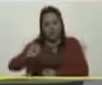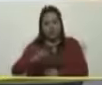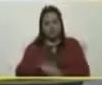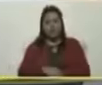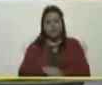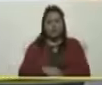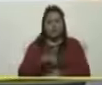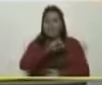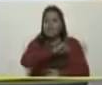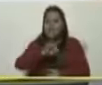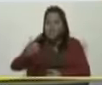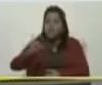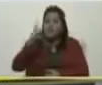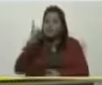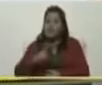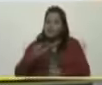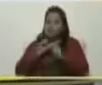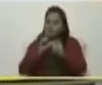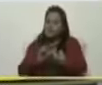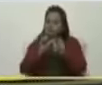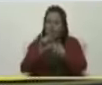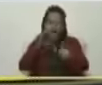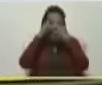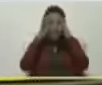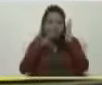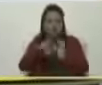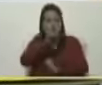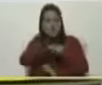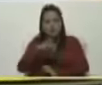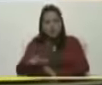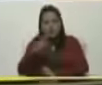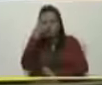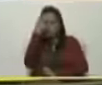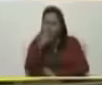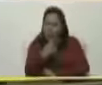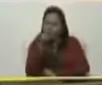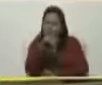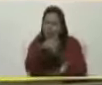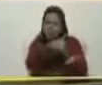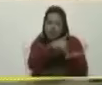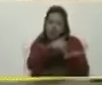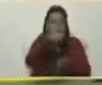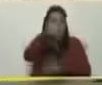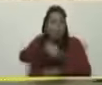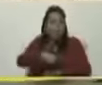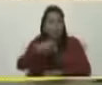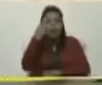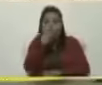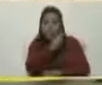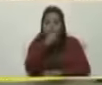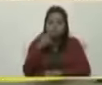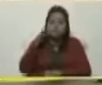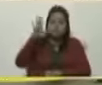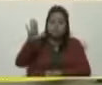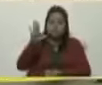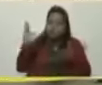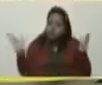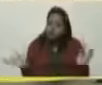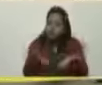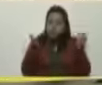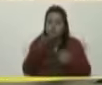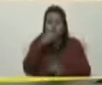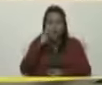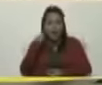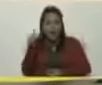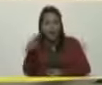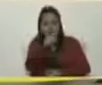está llamada a seguir atendiendo a los más desposeídos. Nosotros hoy tenemos el compromiso de reivindicar a cada